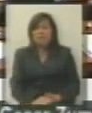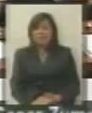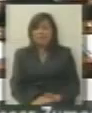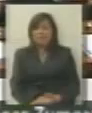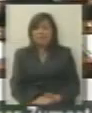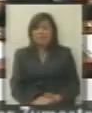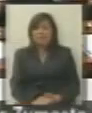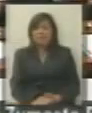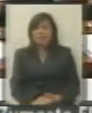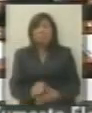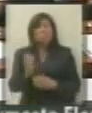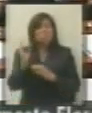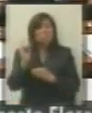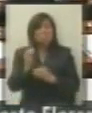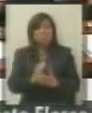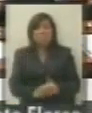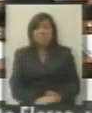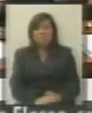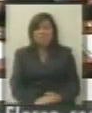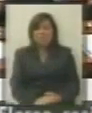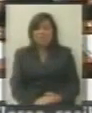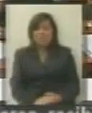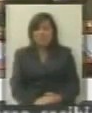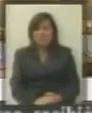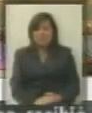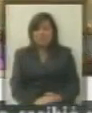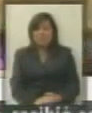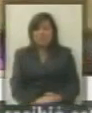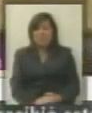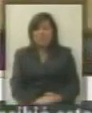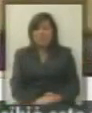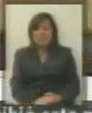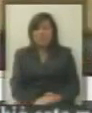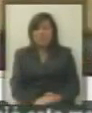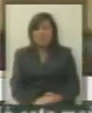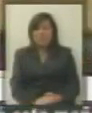Justicia, por su exposición. Comenzamos.